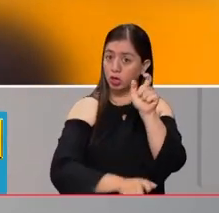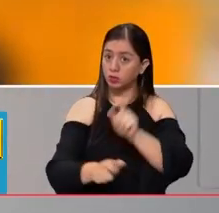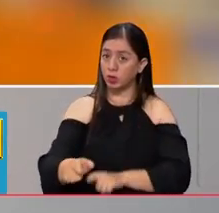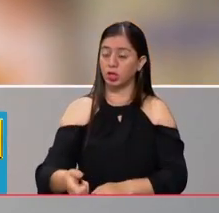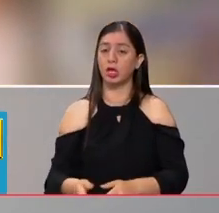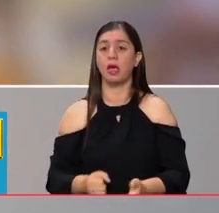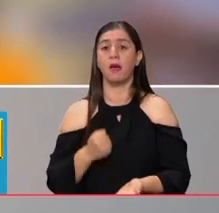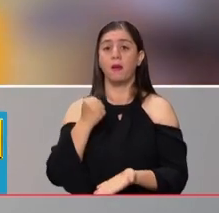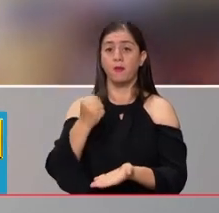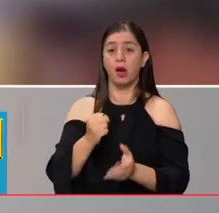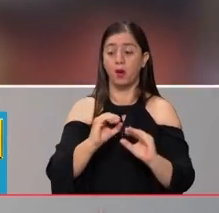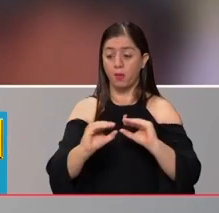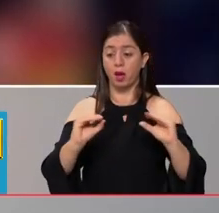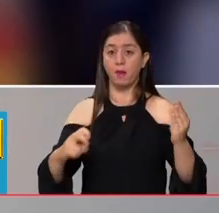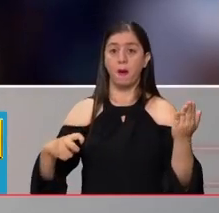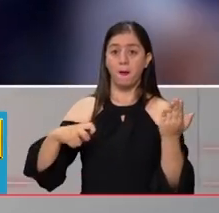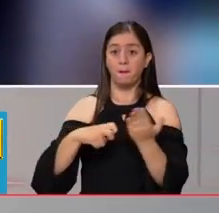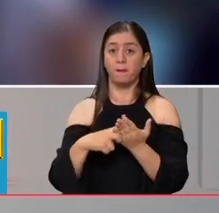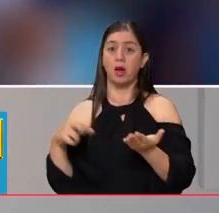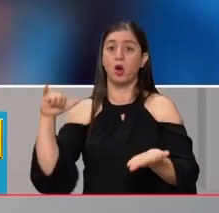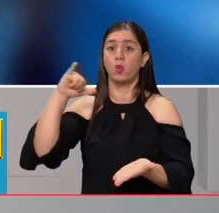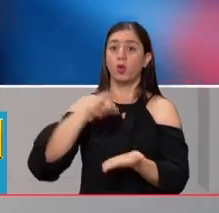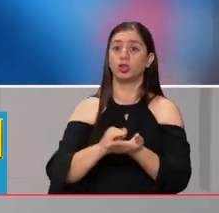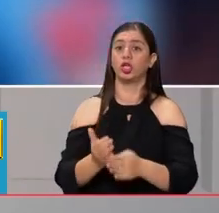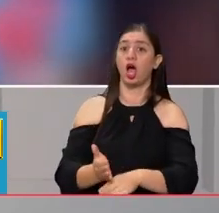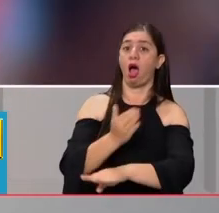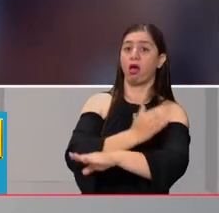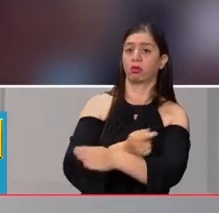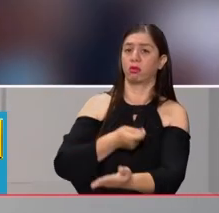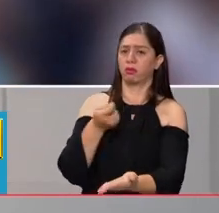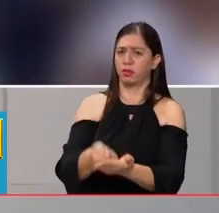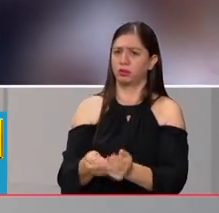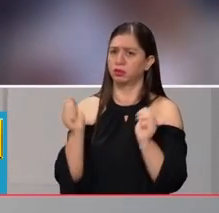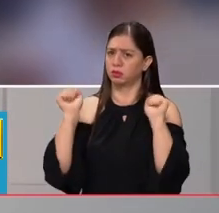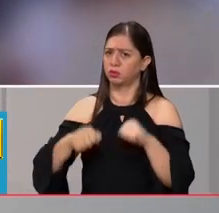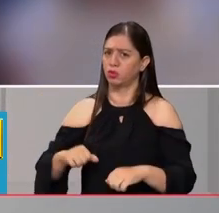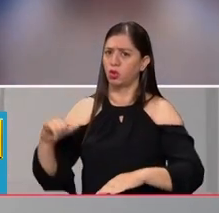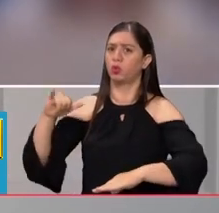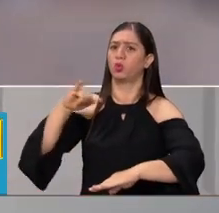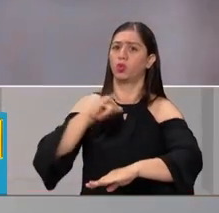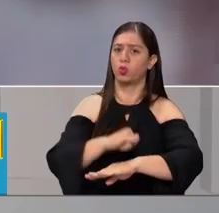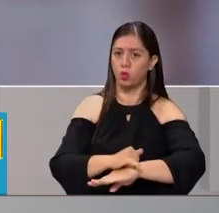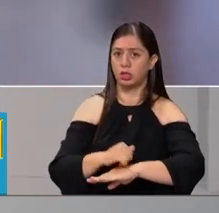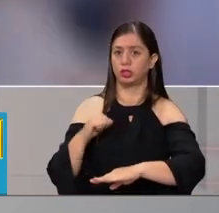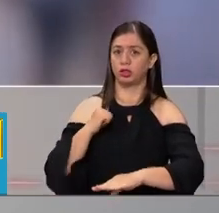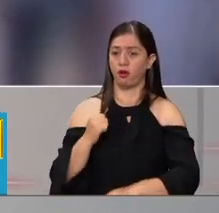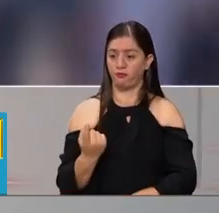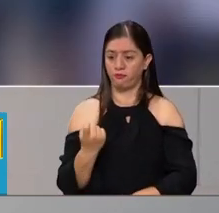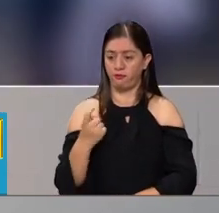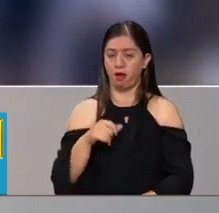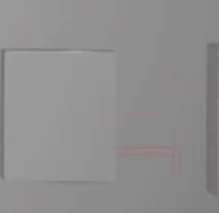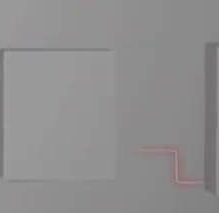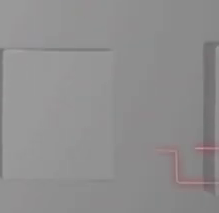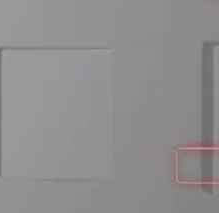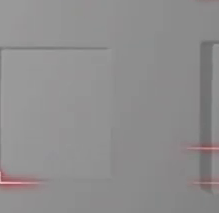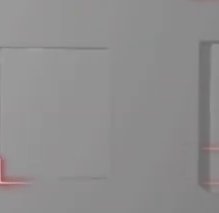se reembolsen los tiquetes de vuelos cancelados y se les permita volar a quienes tienen pasajes pendientes.